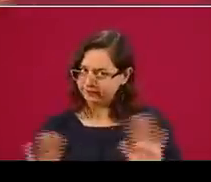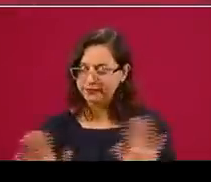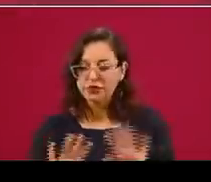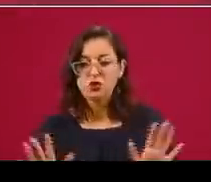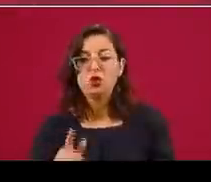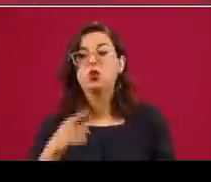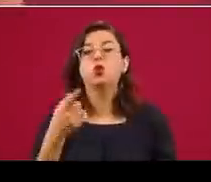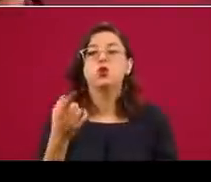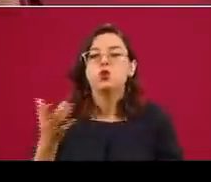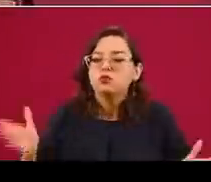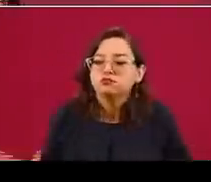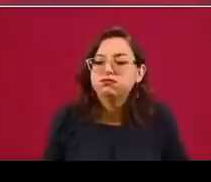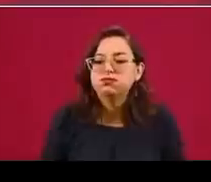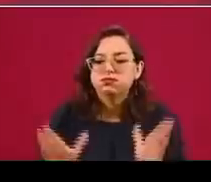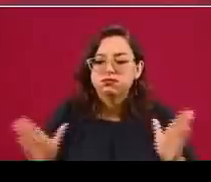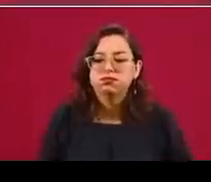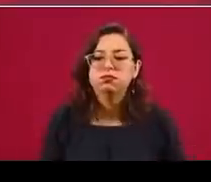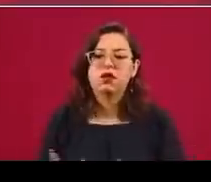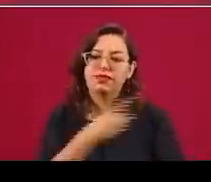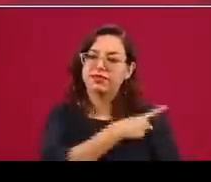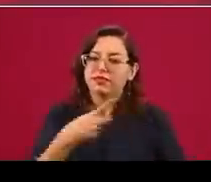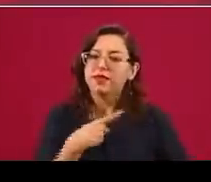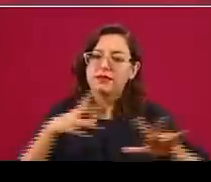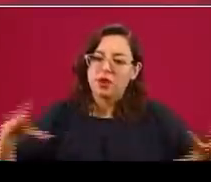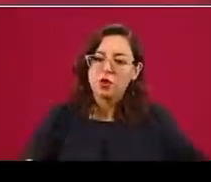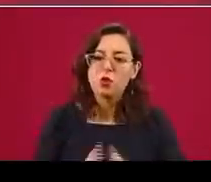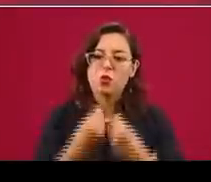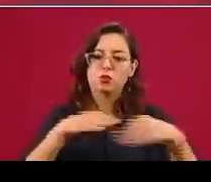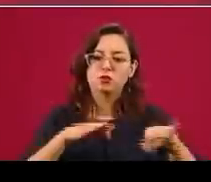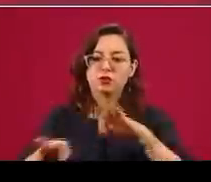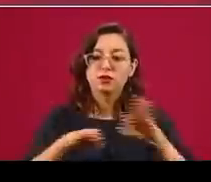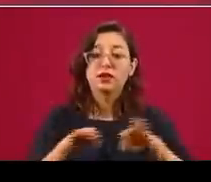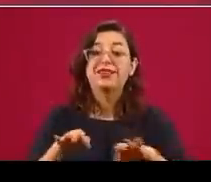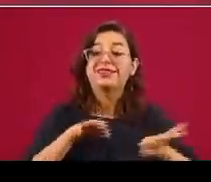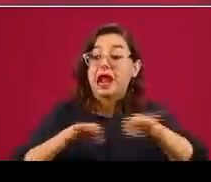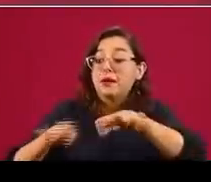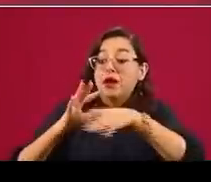sino de que se trabaje de manera conjunta, de verdad.